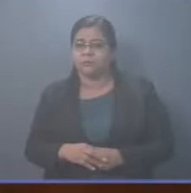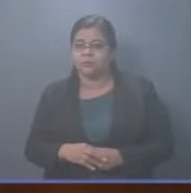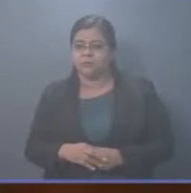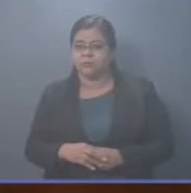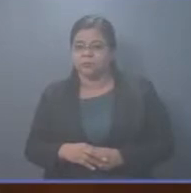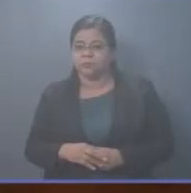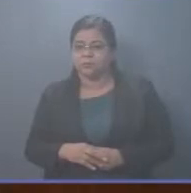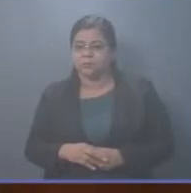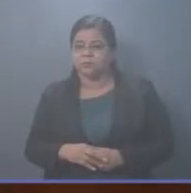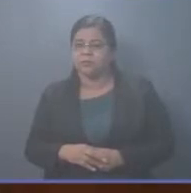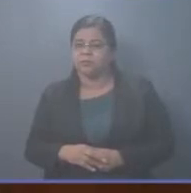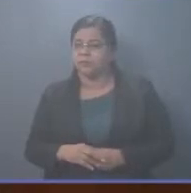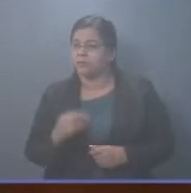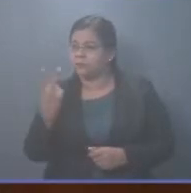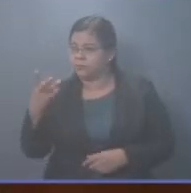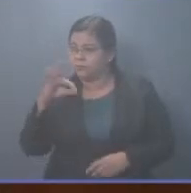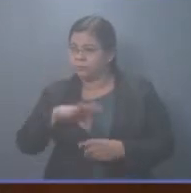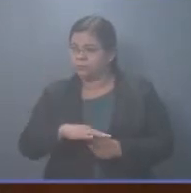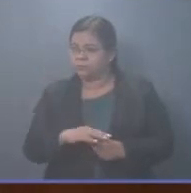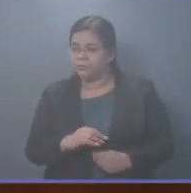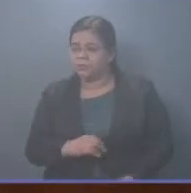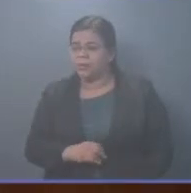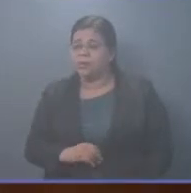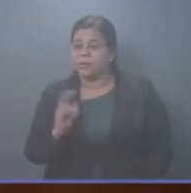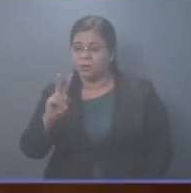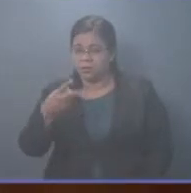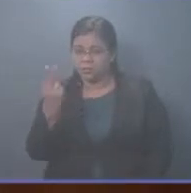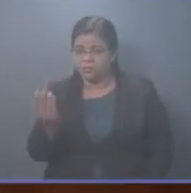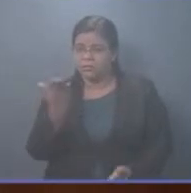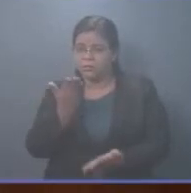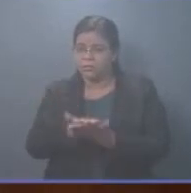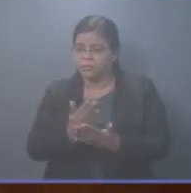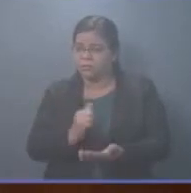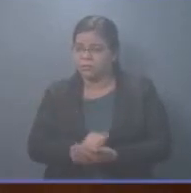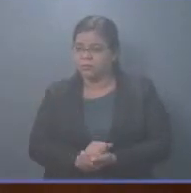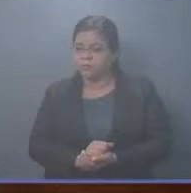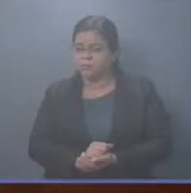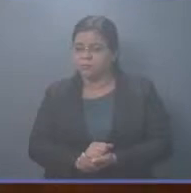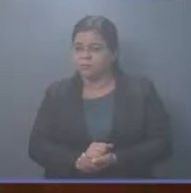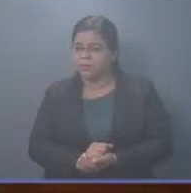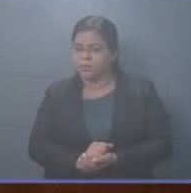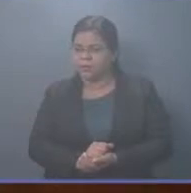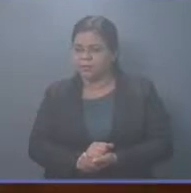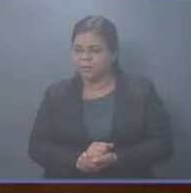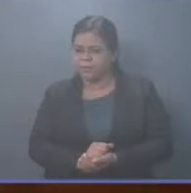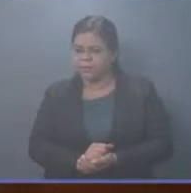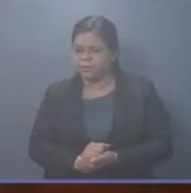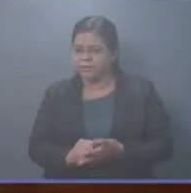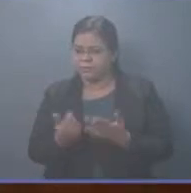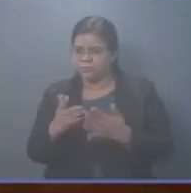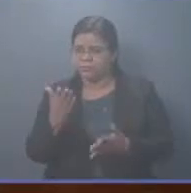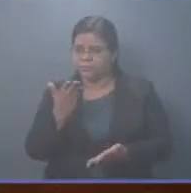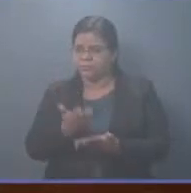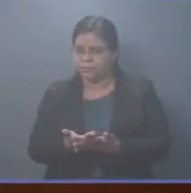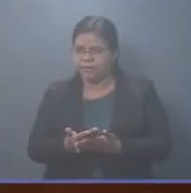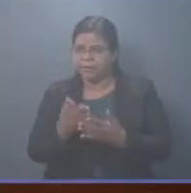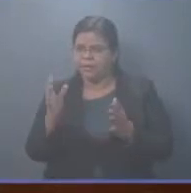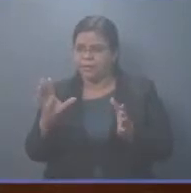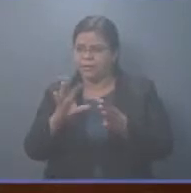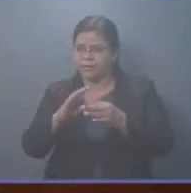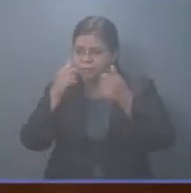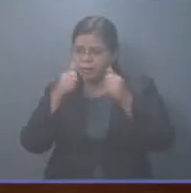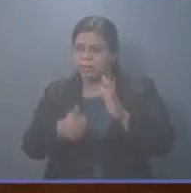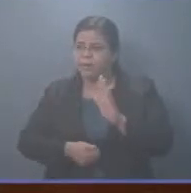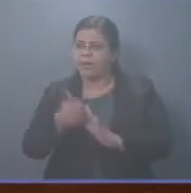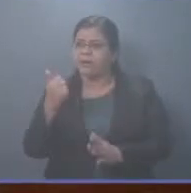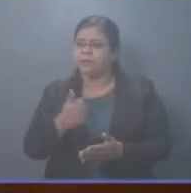Ok, hay 2 votos. La segunda propuesta, ¿qué pasa?, es la que sería